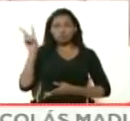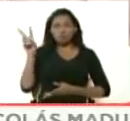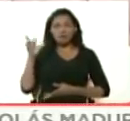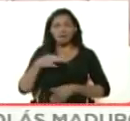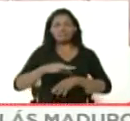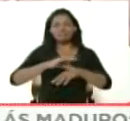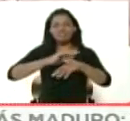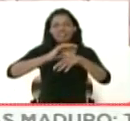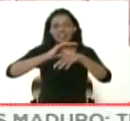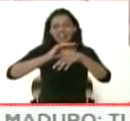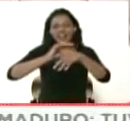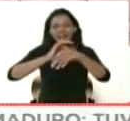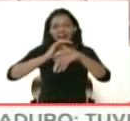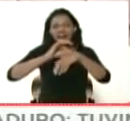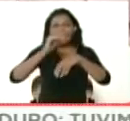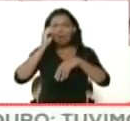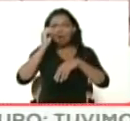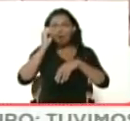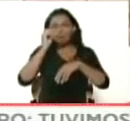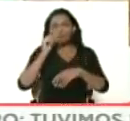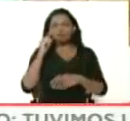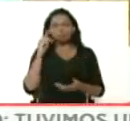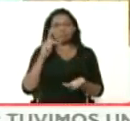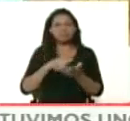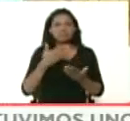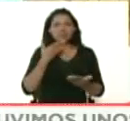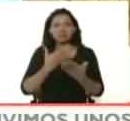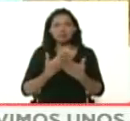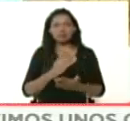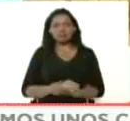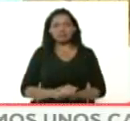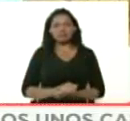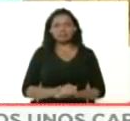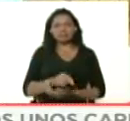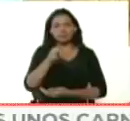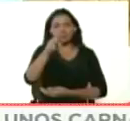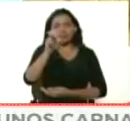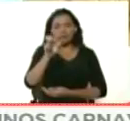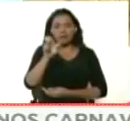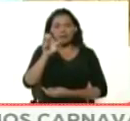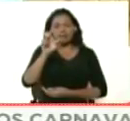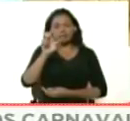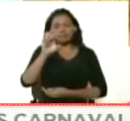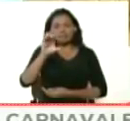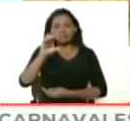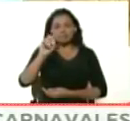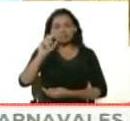Carne, Convecar, Héctor Andrés Escanone Moser.